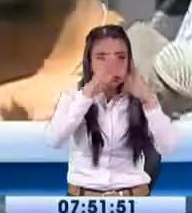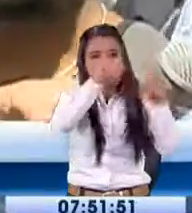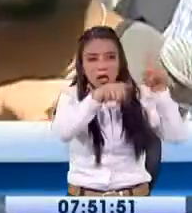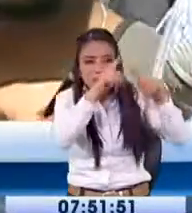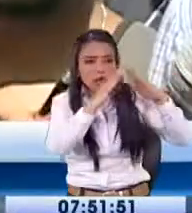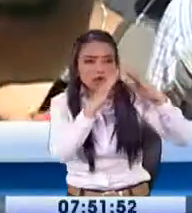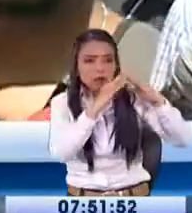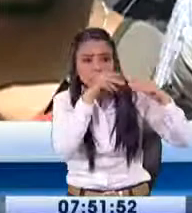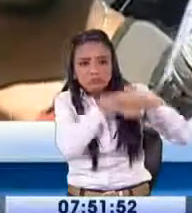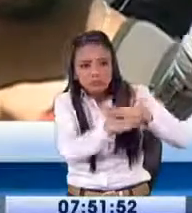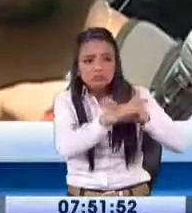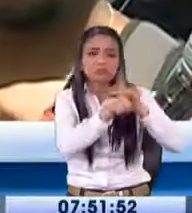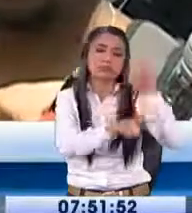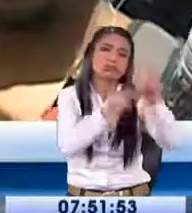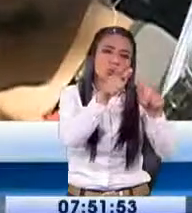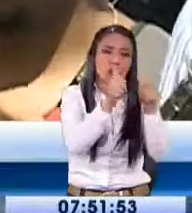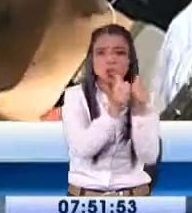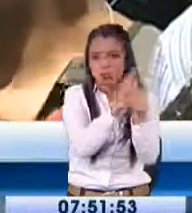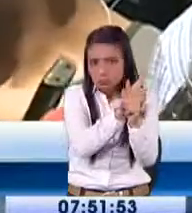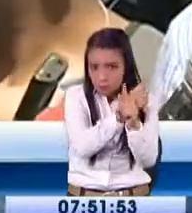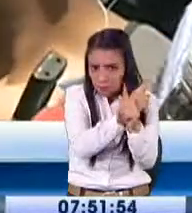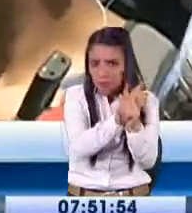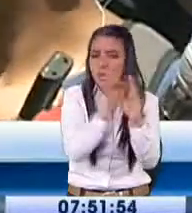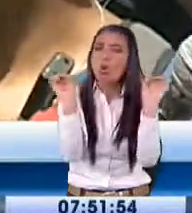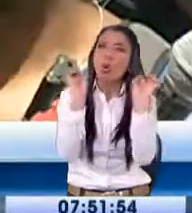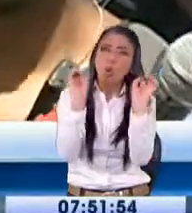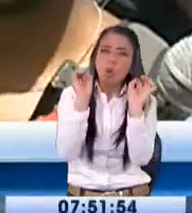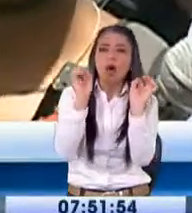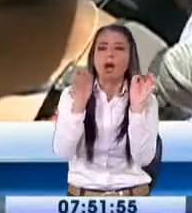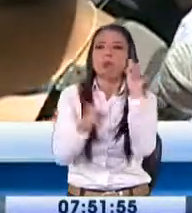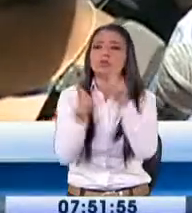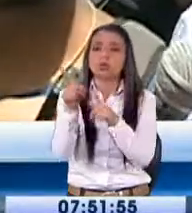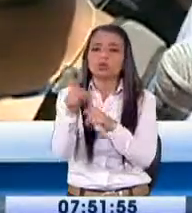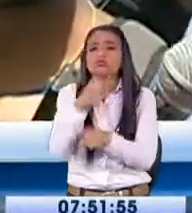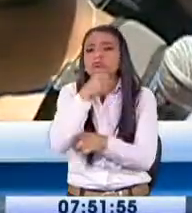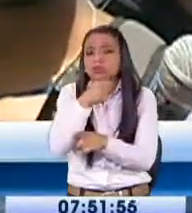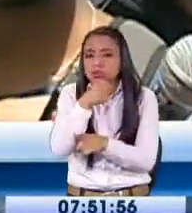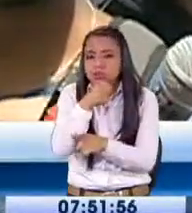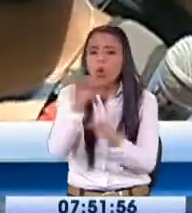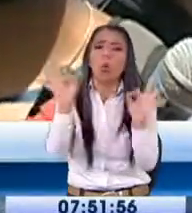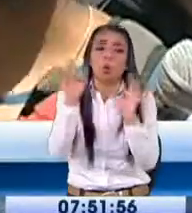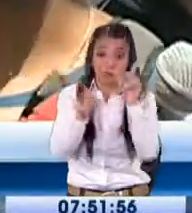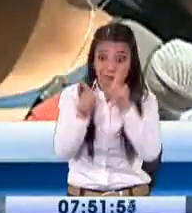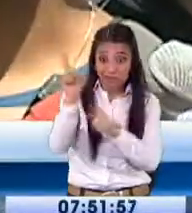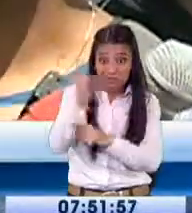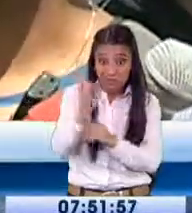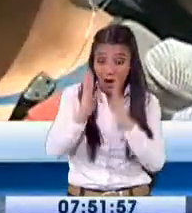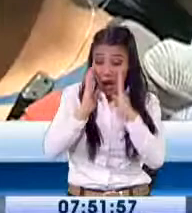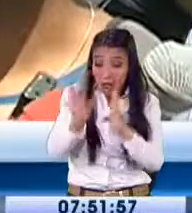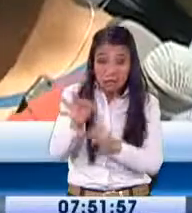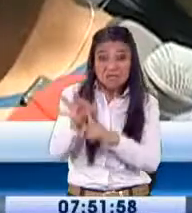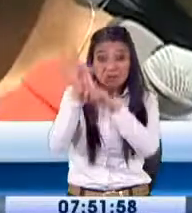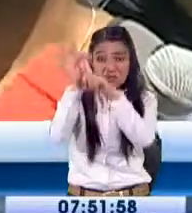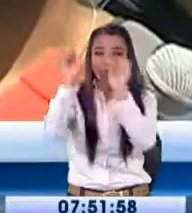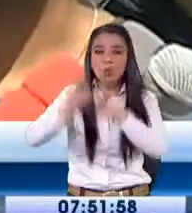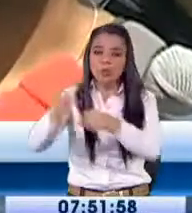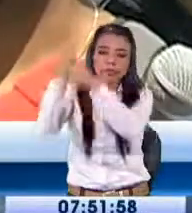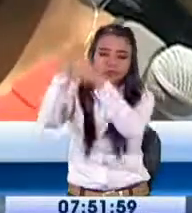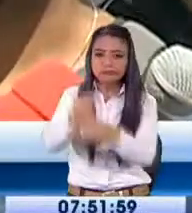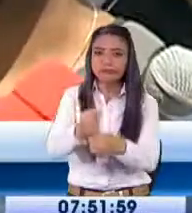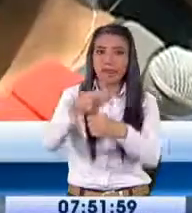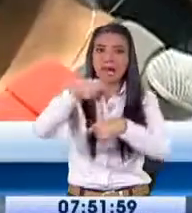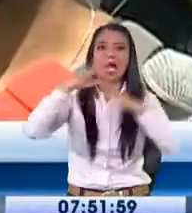donde residan personas con discapacidad, adultos mayores o personas que requieran de cualquier tipo de atención